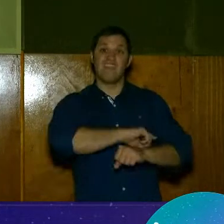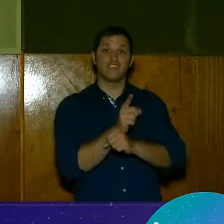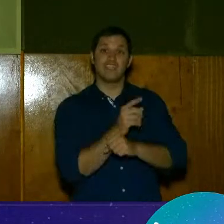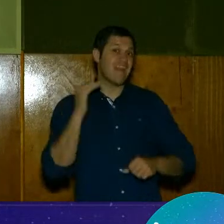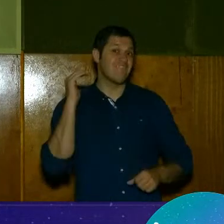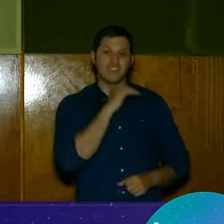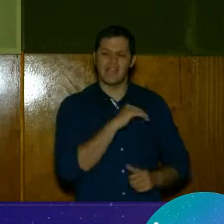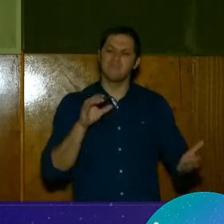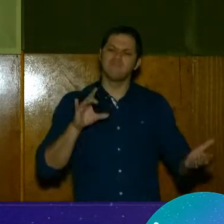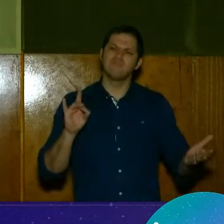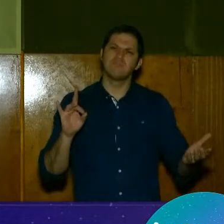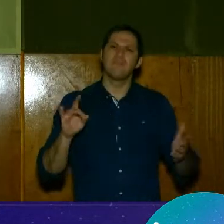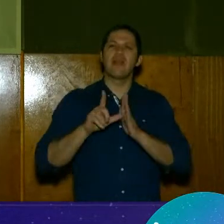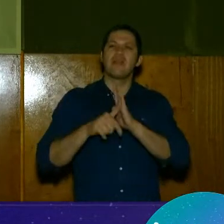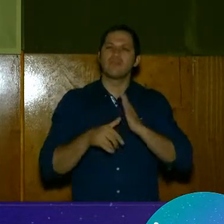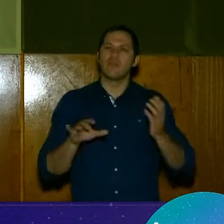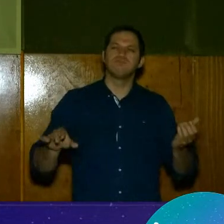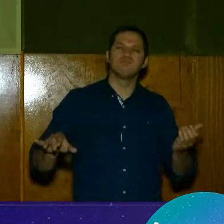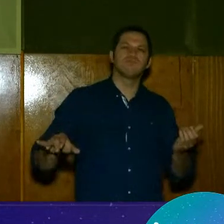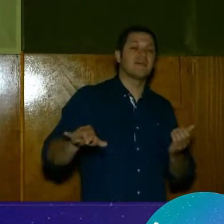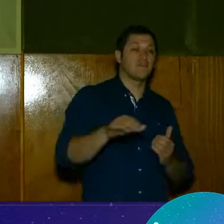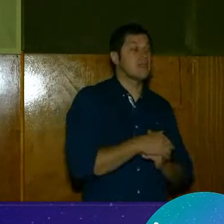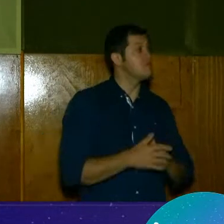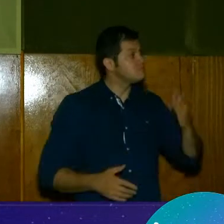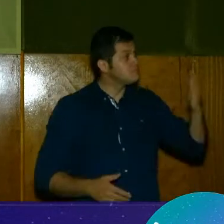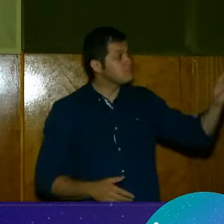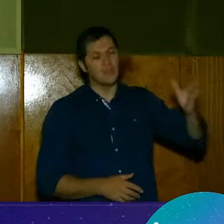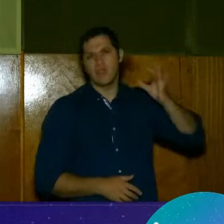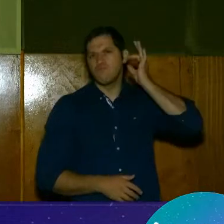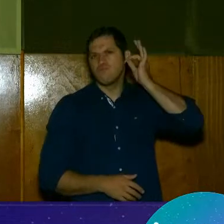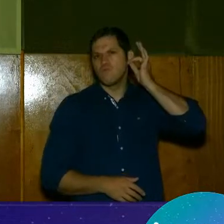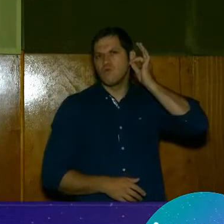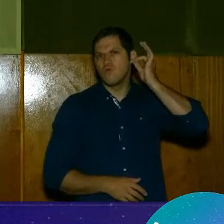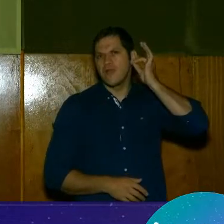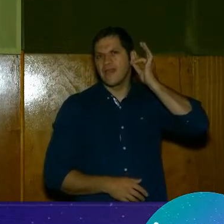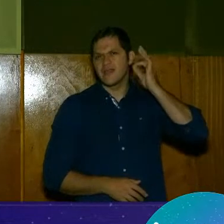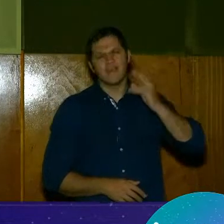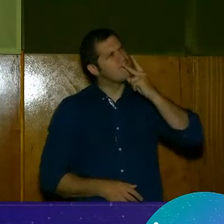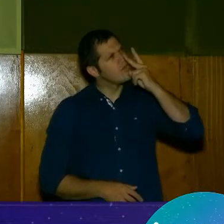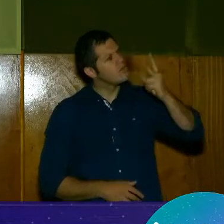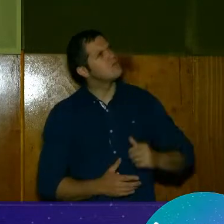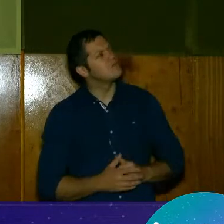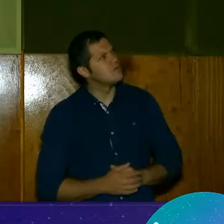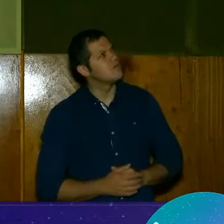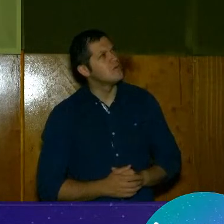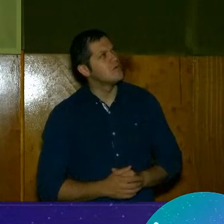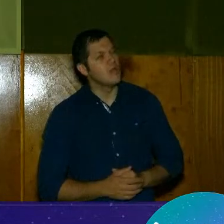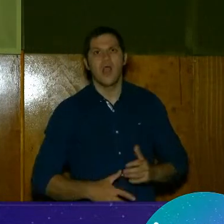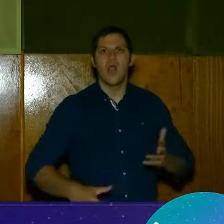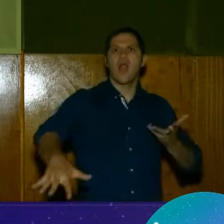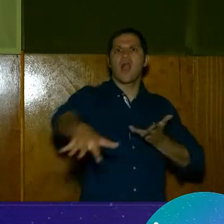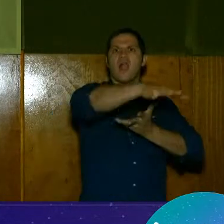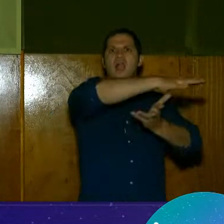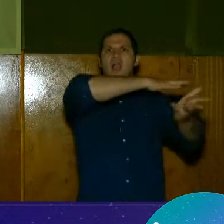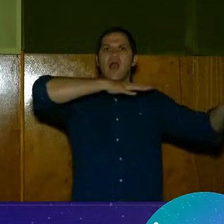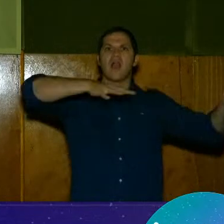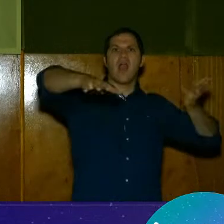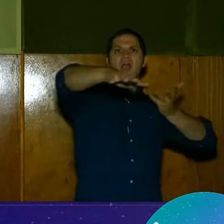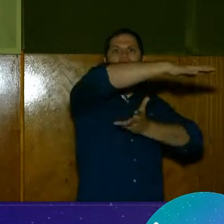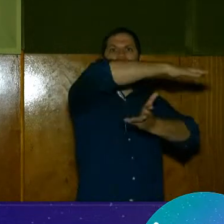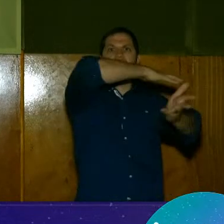sistema solar entonces hacia afuera la velocidad debería disminuir también ella empezó a medir la velocidad